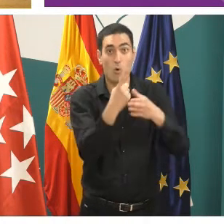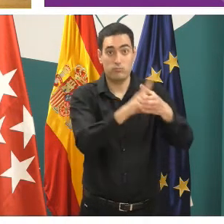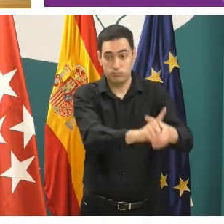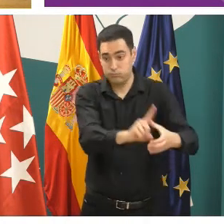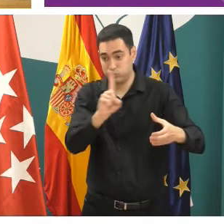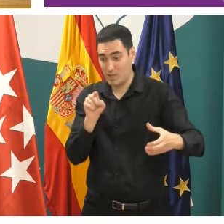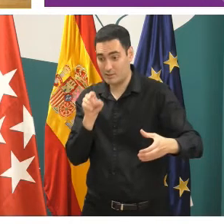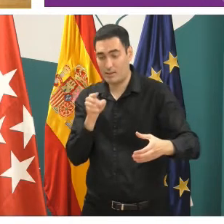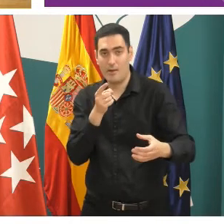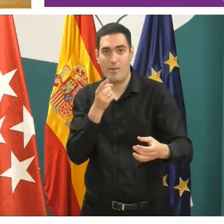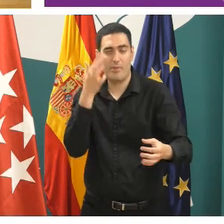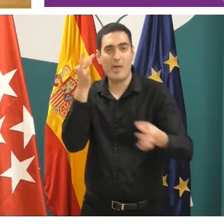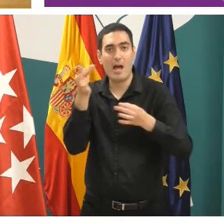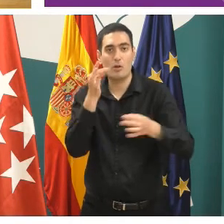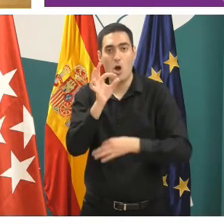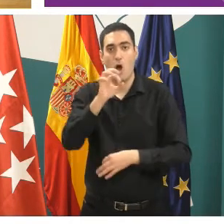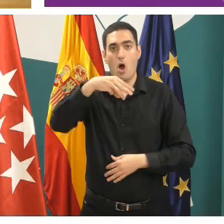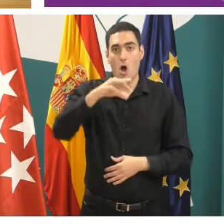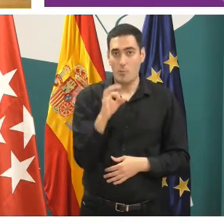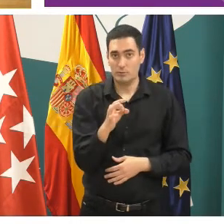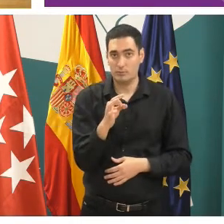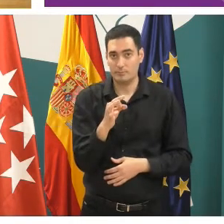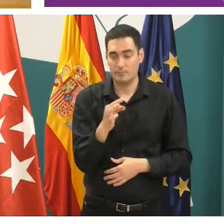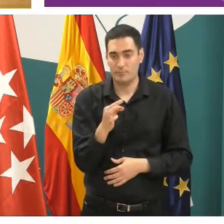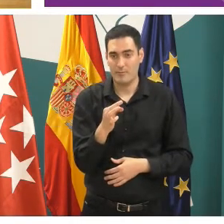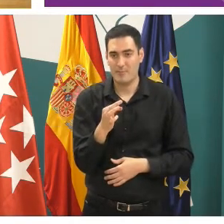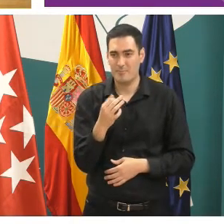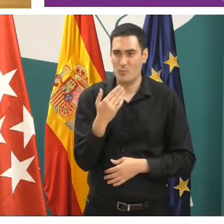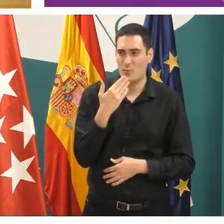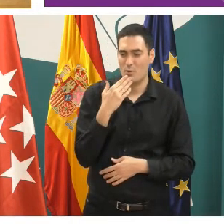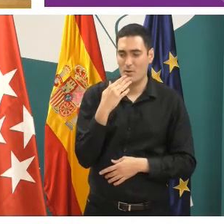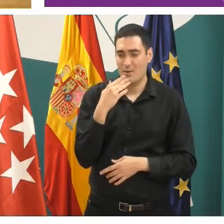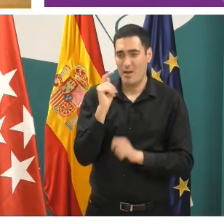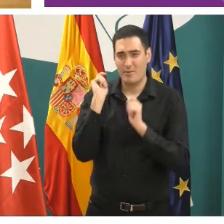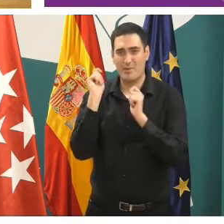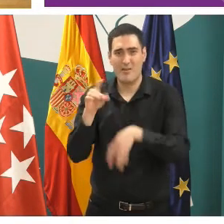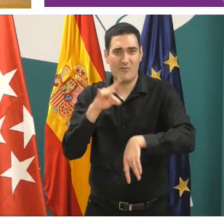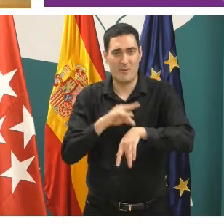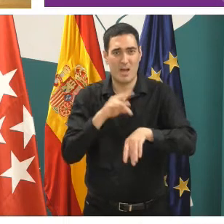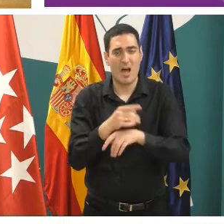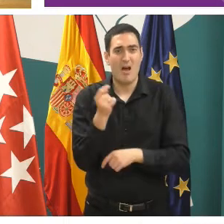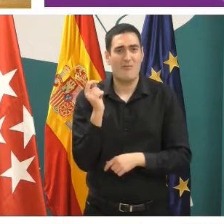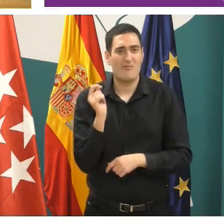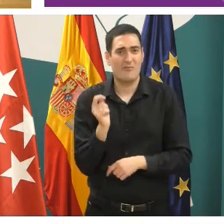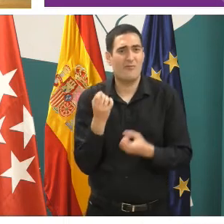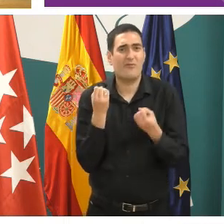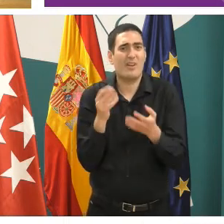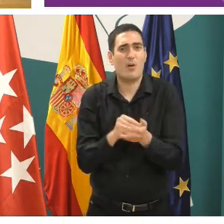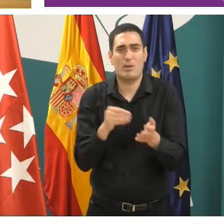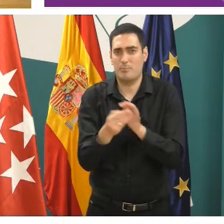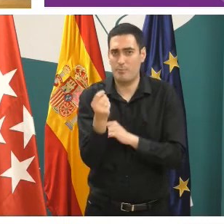dato que desde la OMS se cataloga para catalogarlo como enfermedad poco frecuente. Son a menudo muy